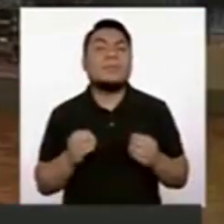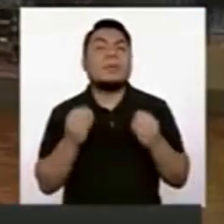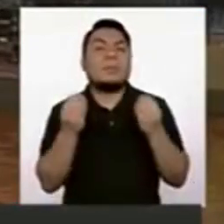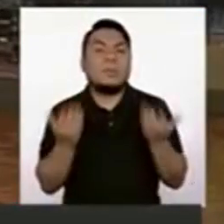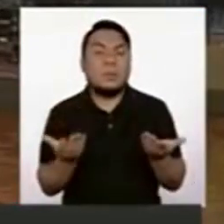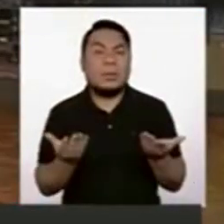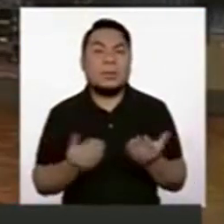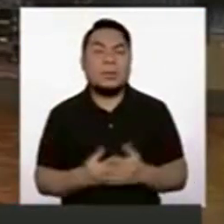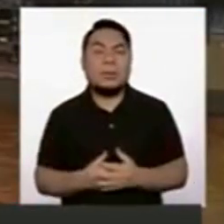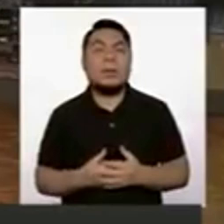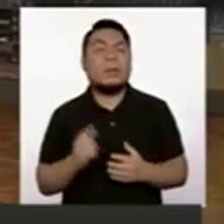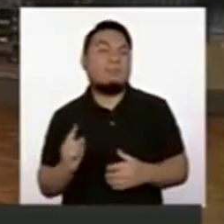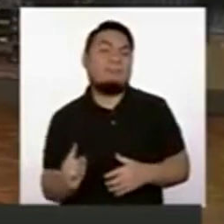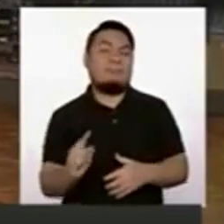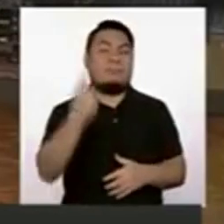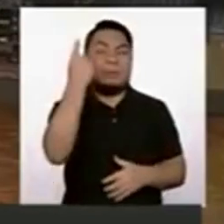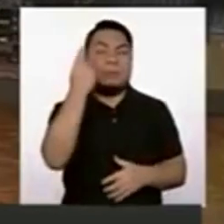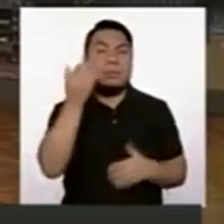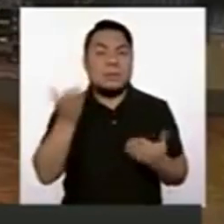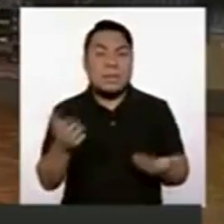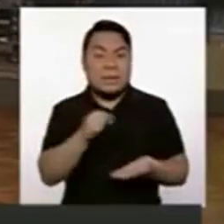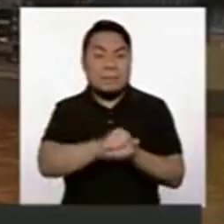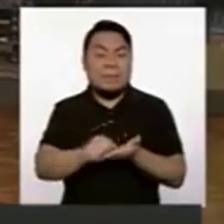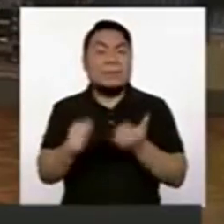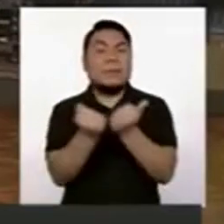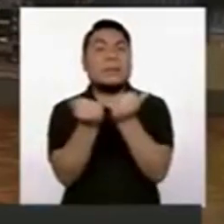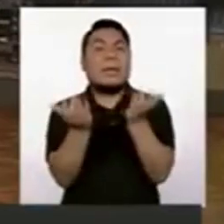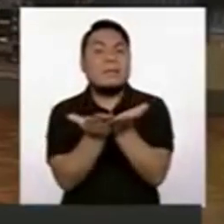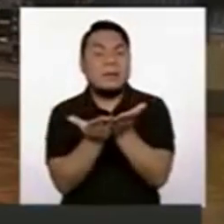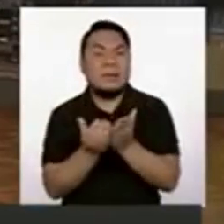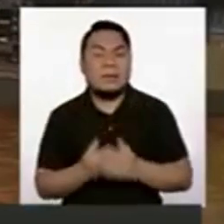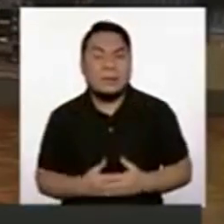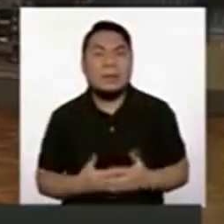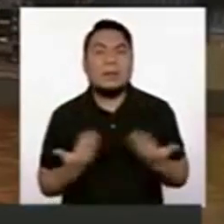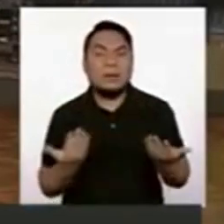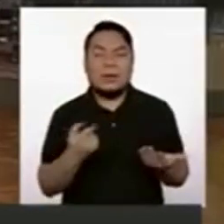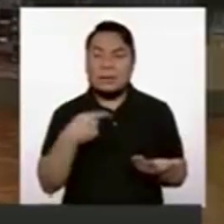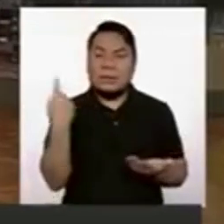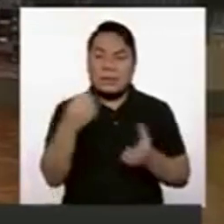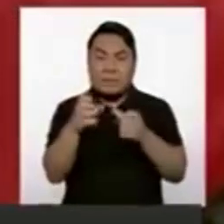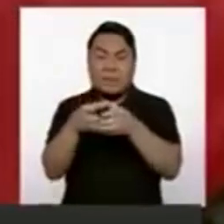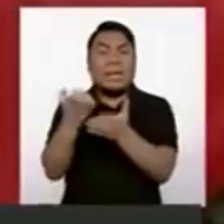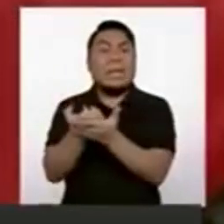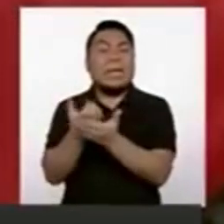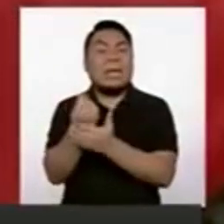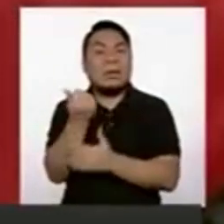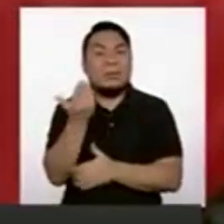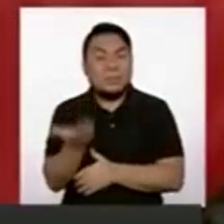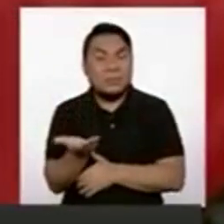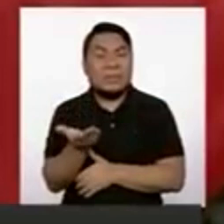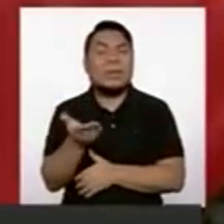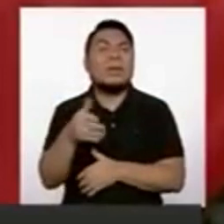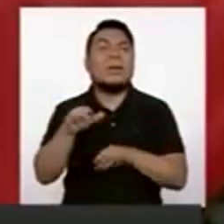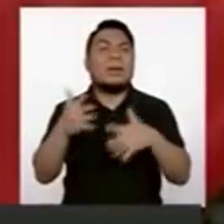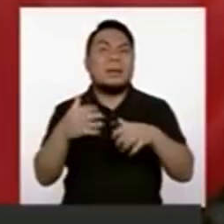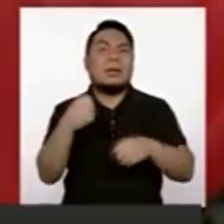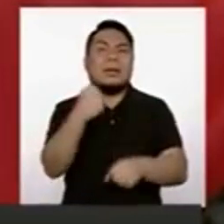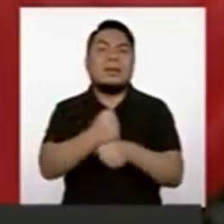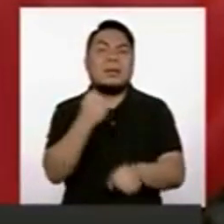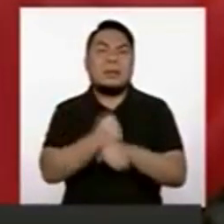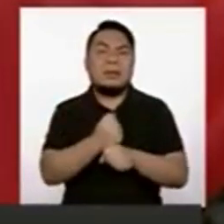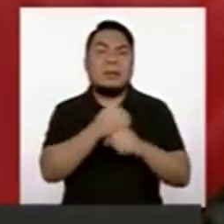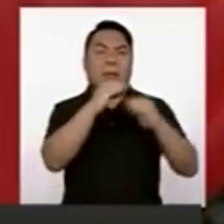Porque principalmente en el mes de abril nuestra economía ha estado trabajando